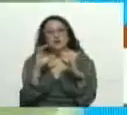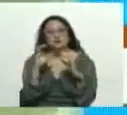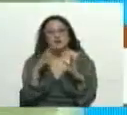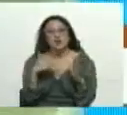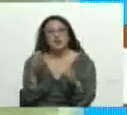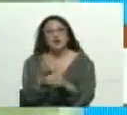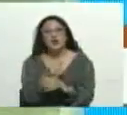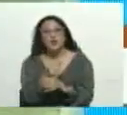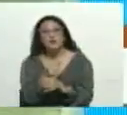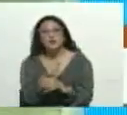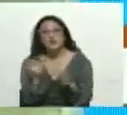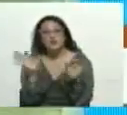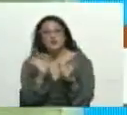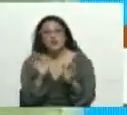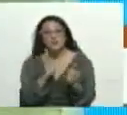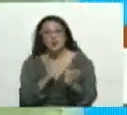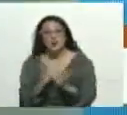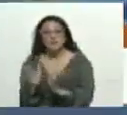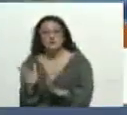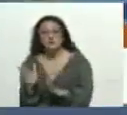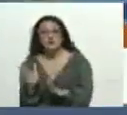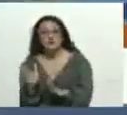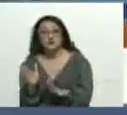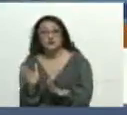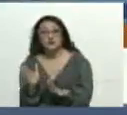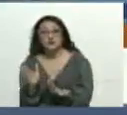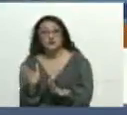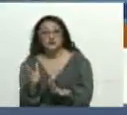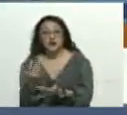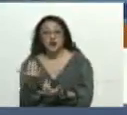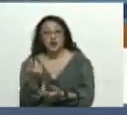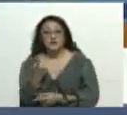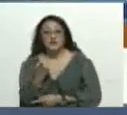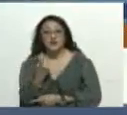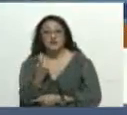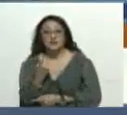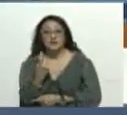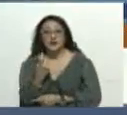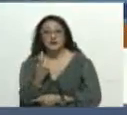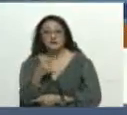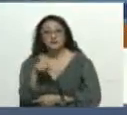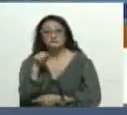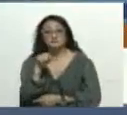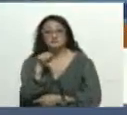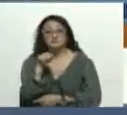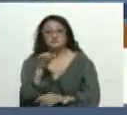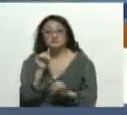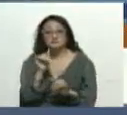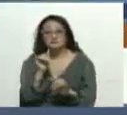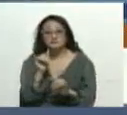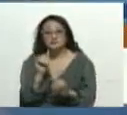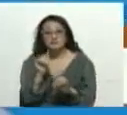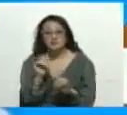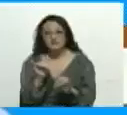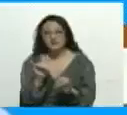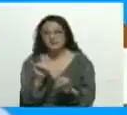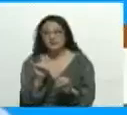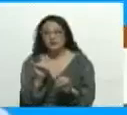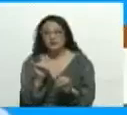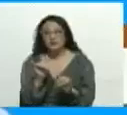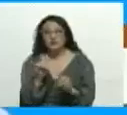un una estrategia de organización que es lo que nos está faltando y en eso compañeras y compañeros